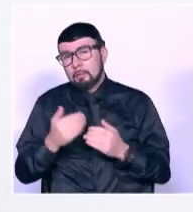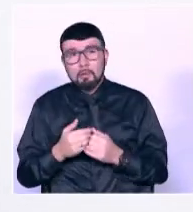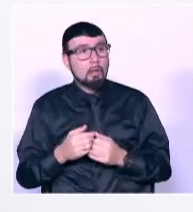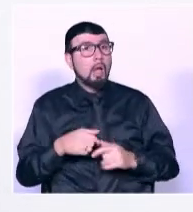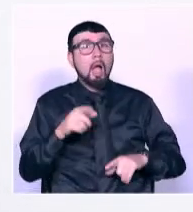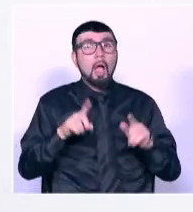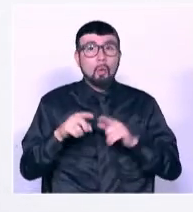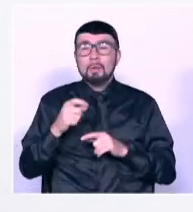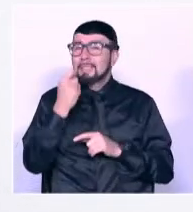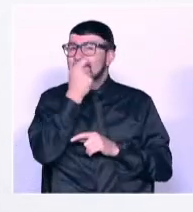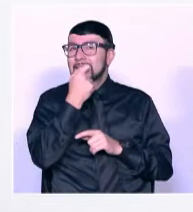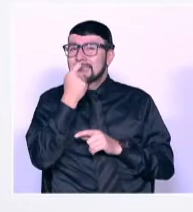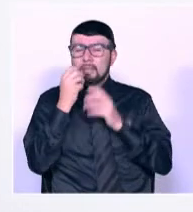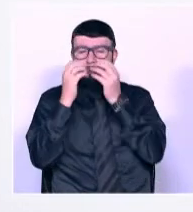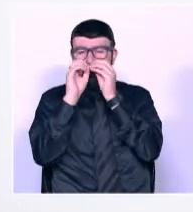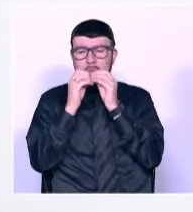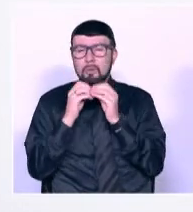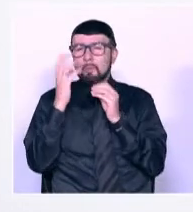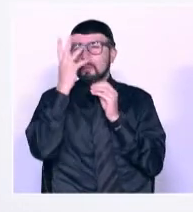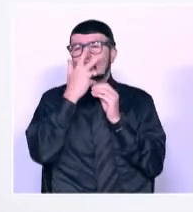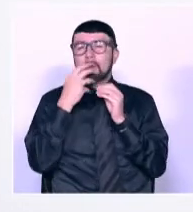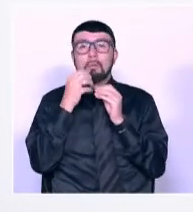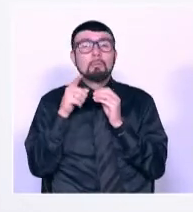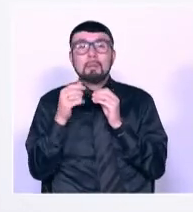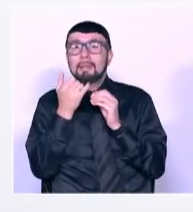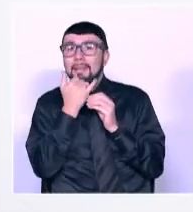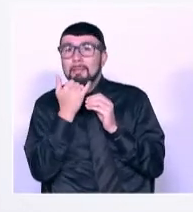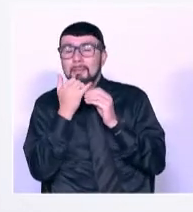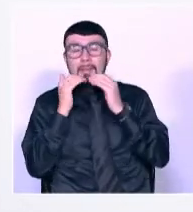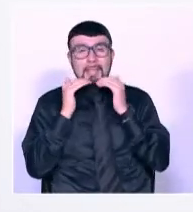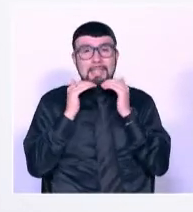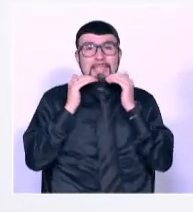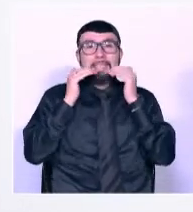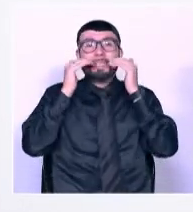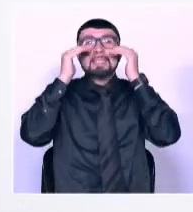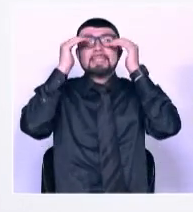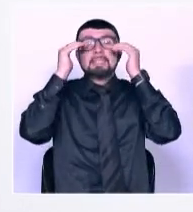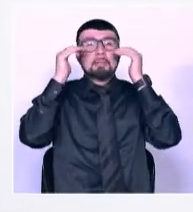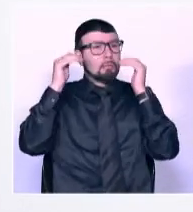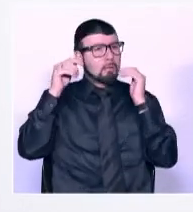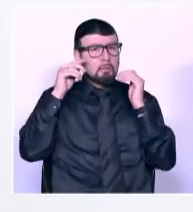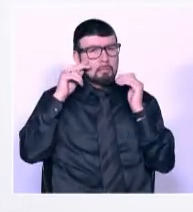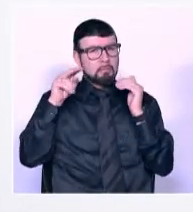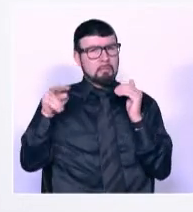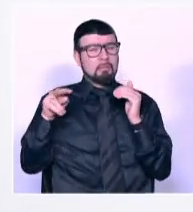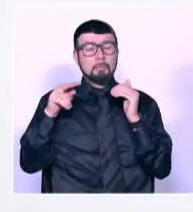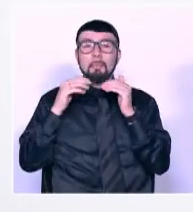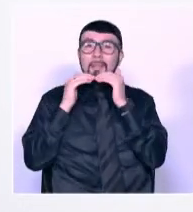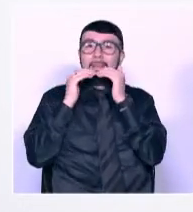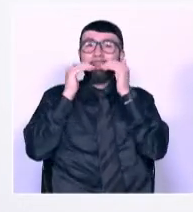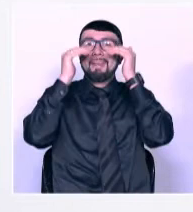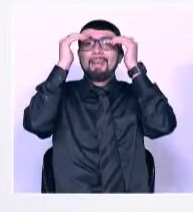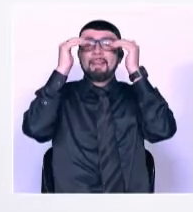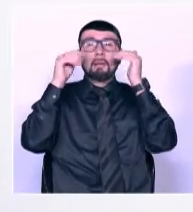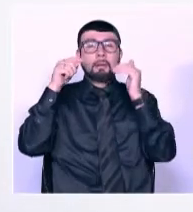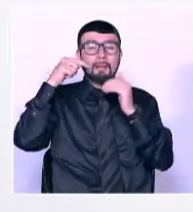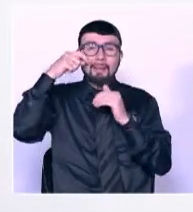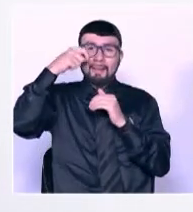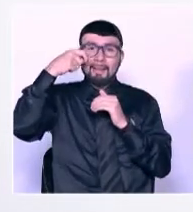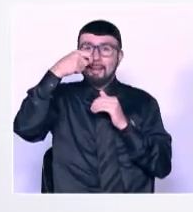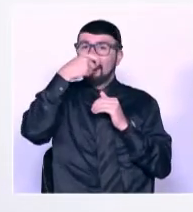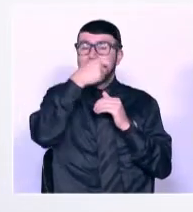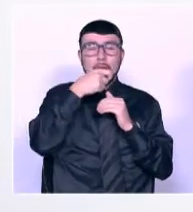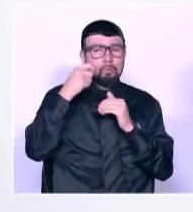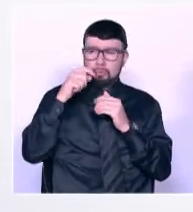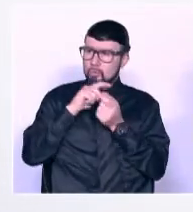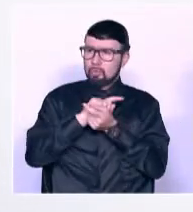estética que consisten en unos alargamientos de los dientes, entonces le cambiamos la dimensión vertical al paciente. Si yo cambio la